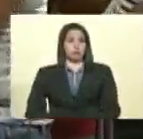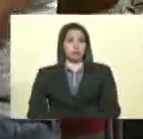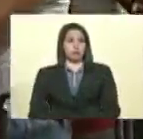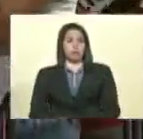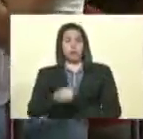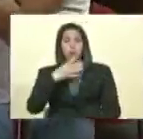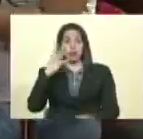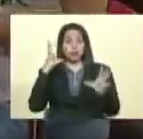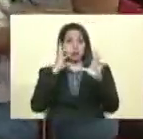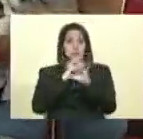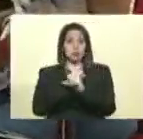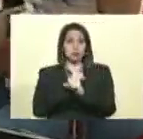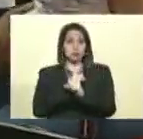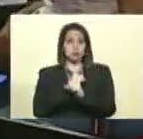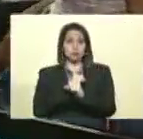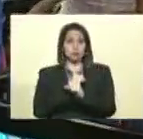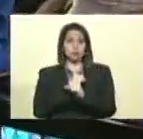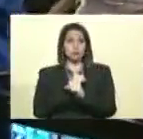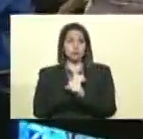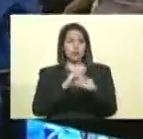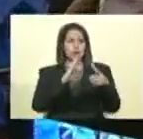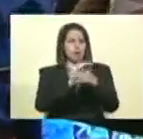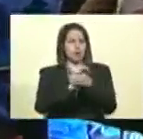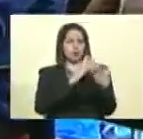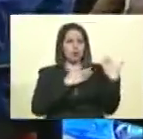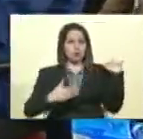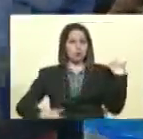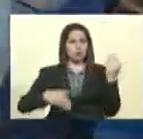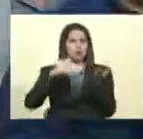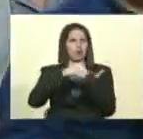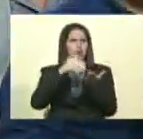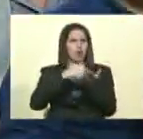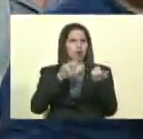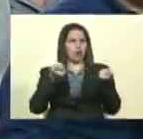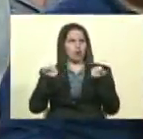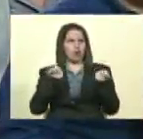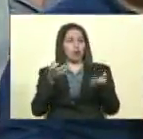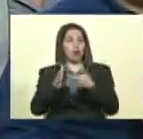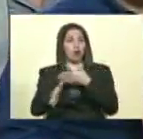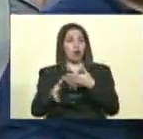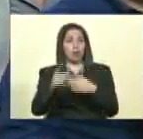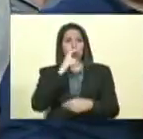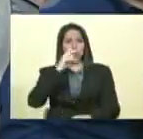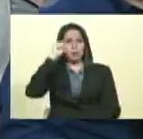Buenas noches, camarada presidente obrero Nicolás Maduro Moro.